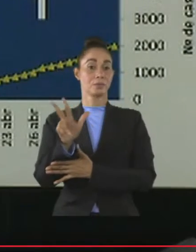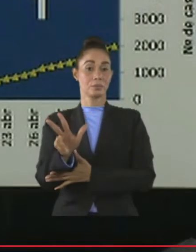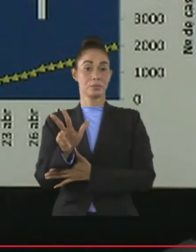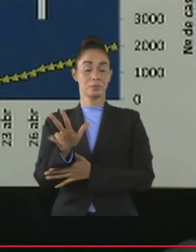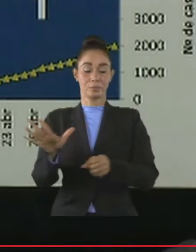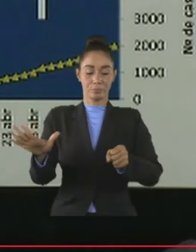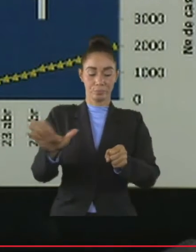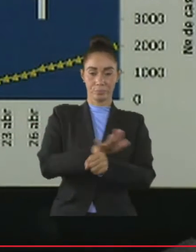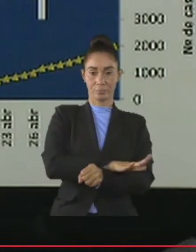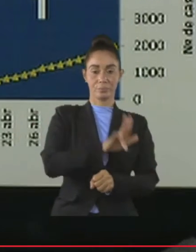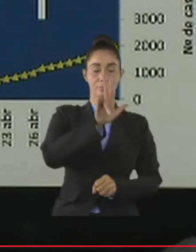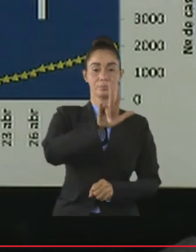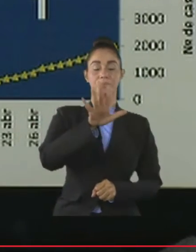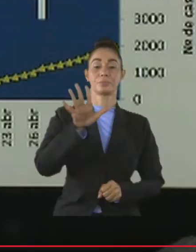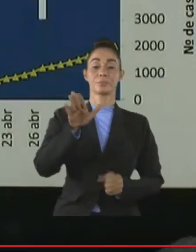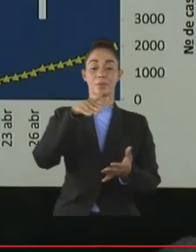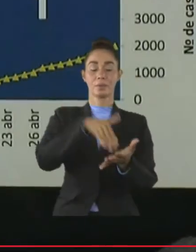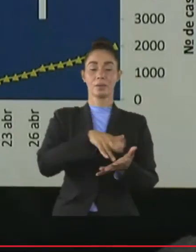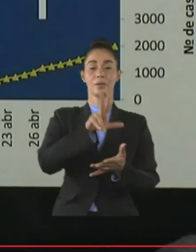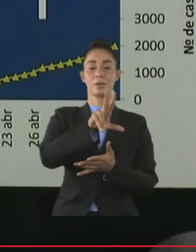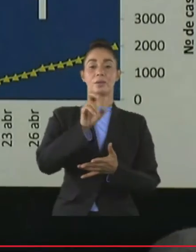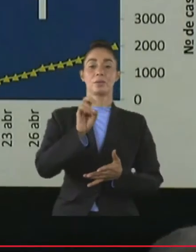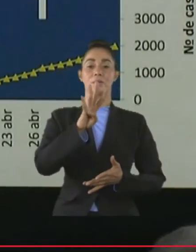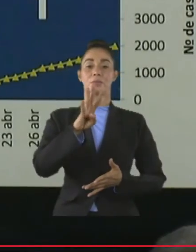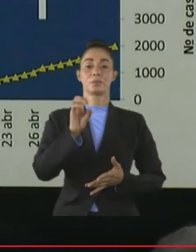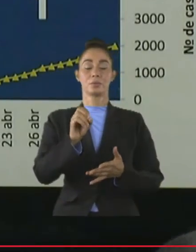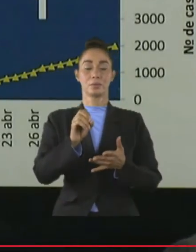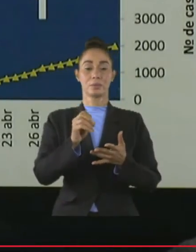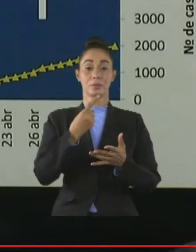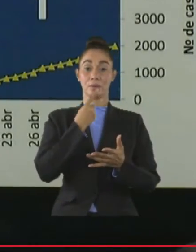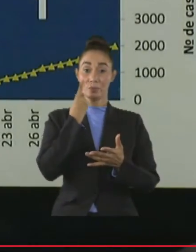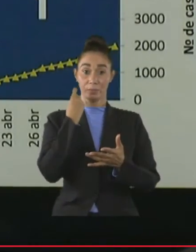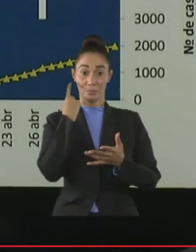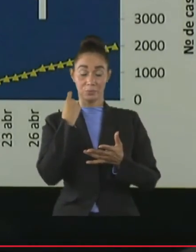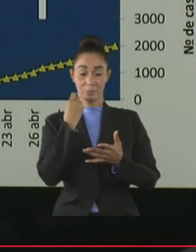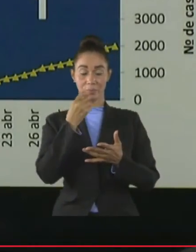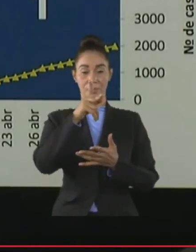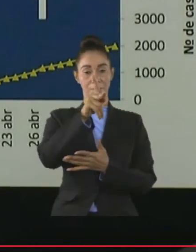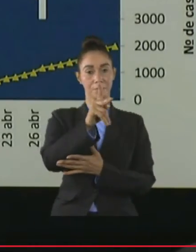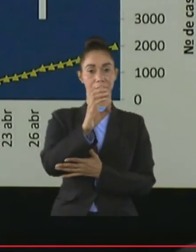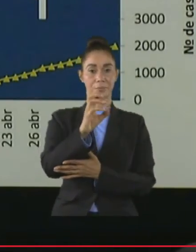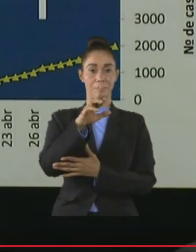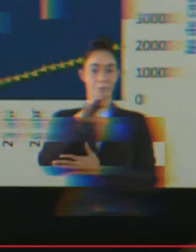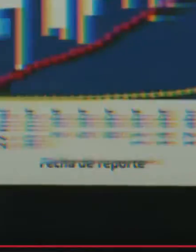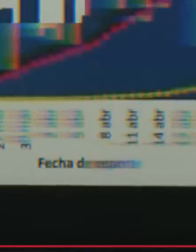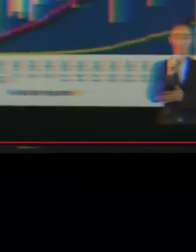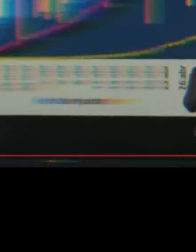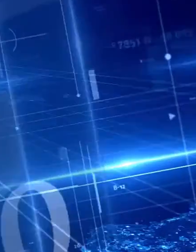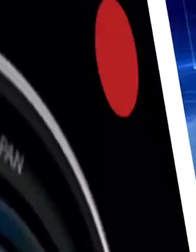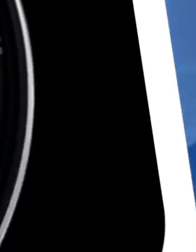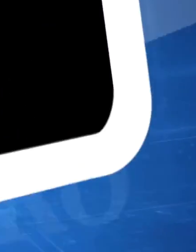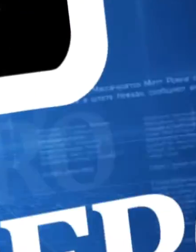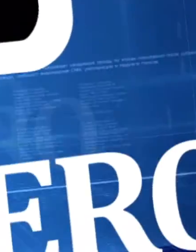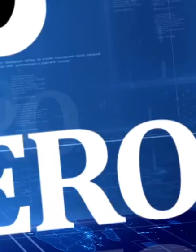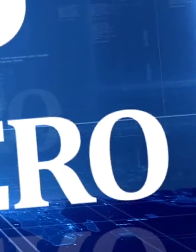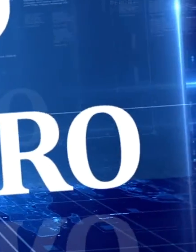de 35.340 pruebas de PCR realizadas.